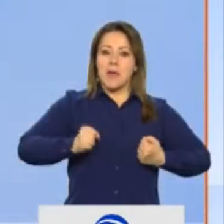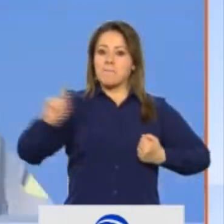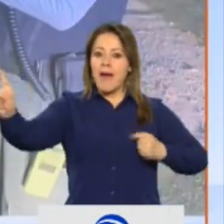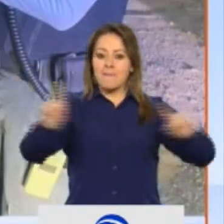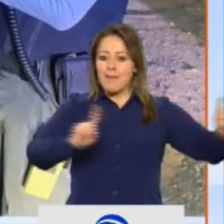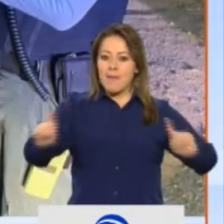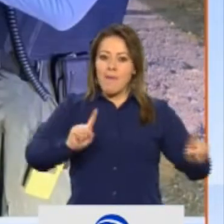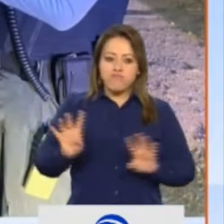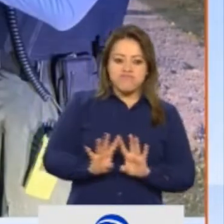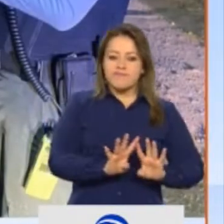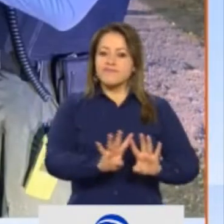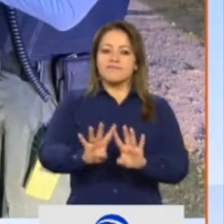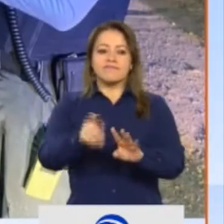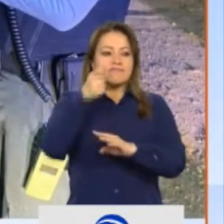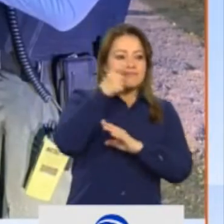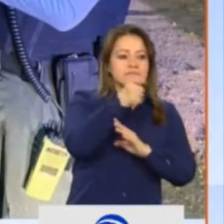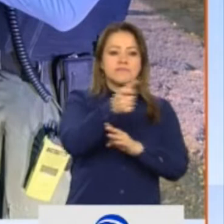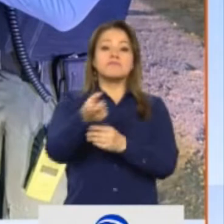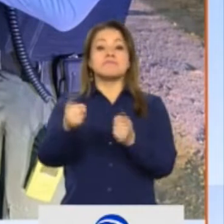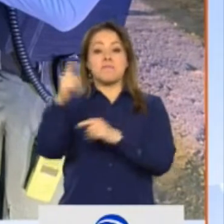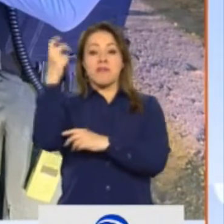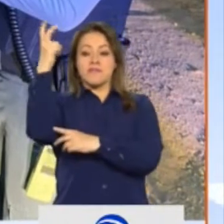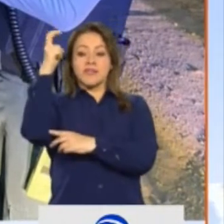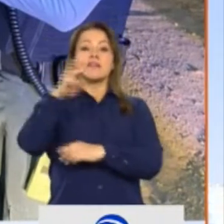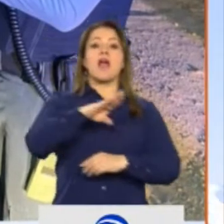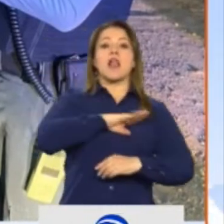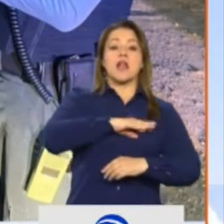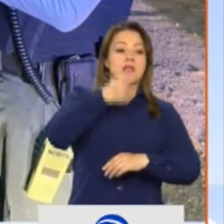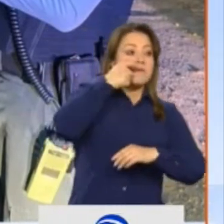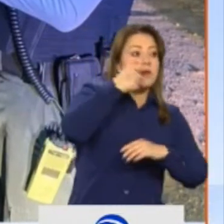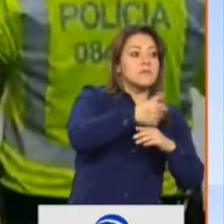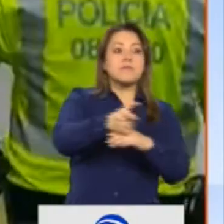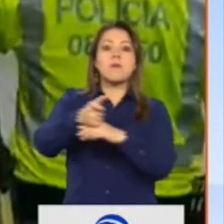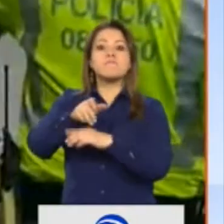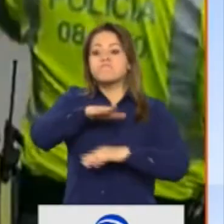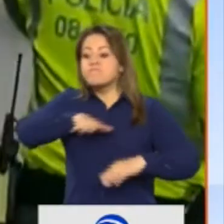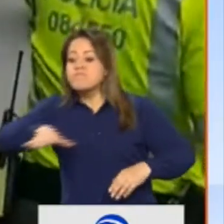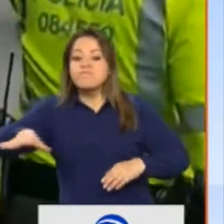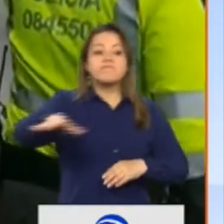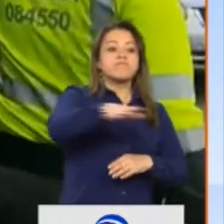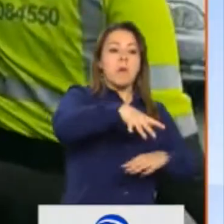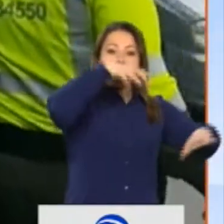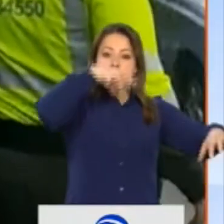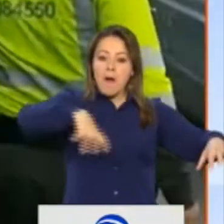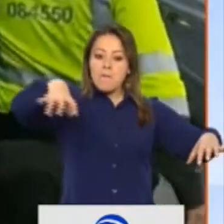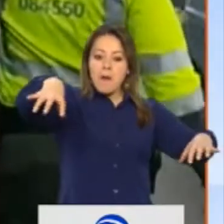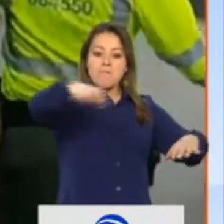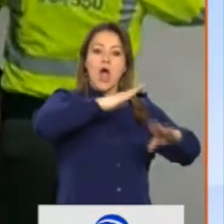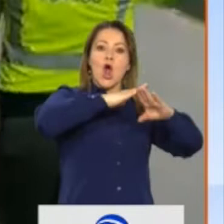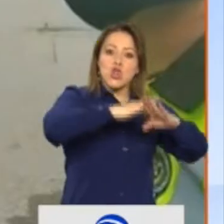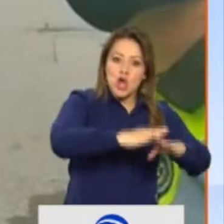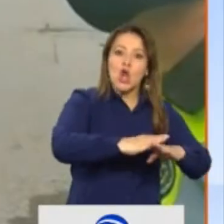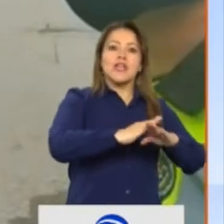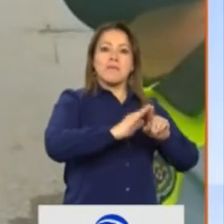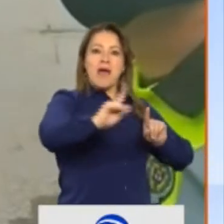de la policía, el ejército, la fiscalía y la alcaldía, en donde estarán realizando puestos de control y requisas en